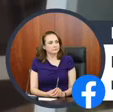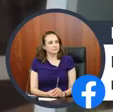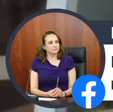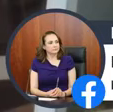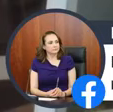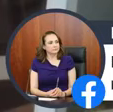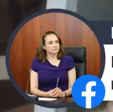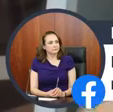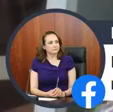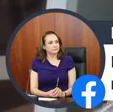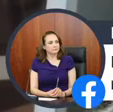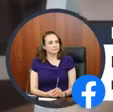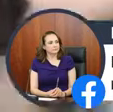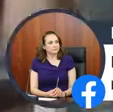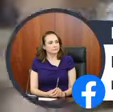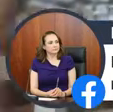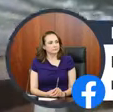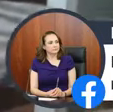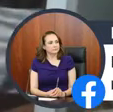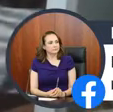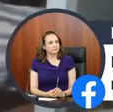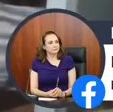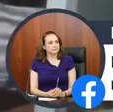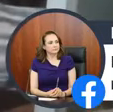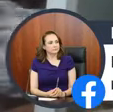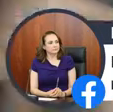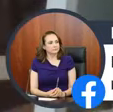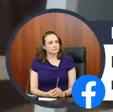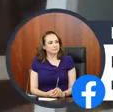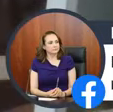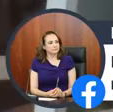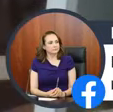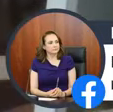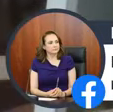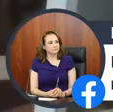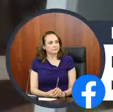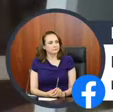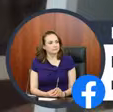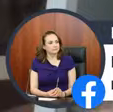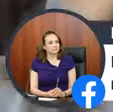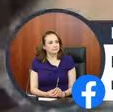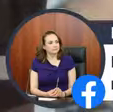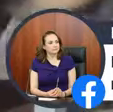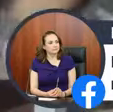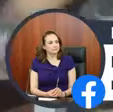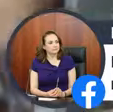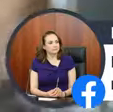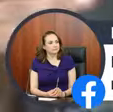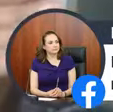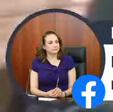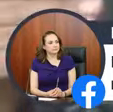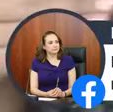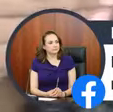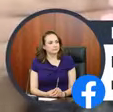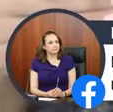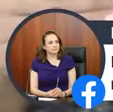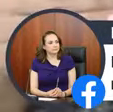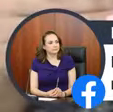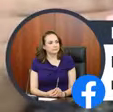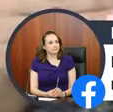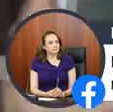porque tenemos nosotros, ellos no nos generan la culpa, ¿eh? Nosotras y nosotros permitimos,